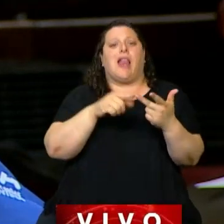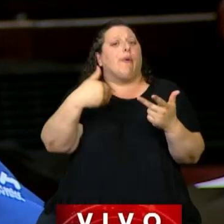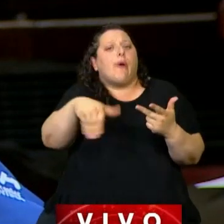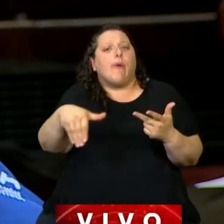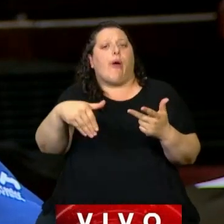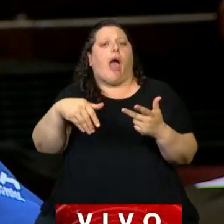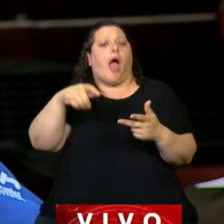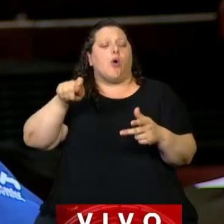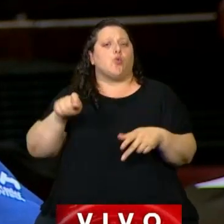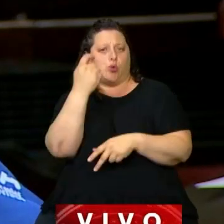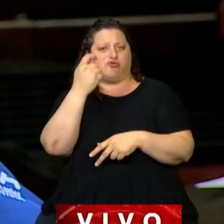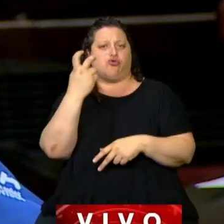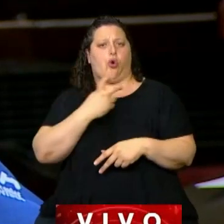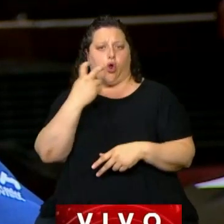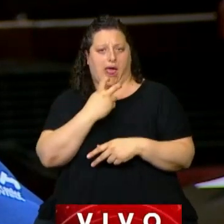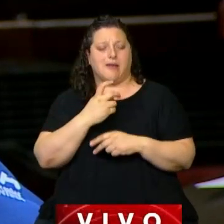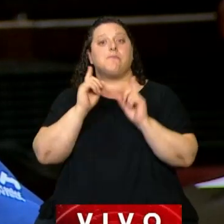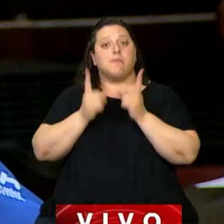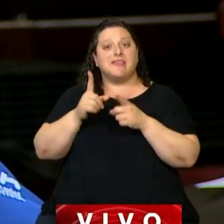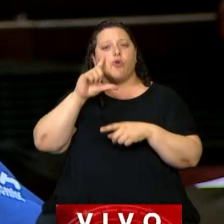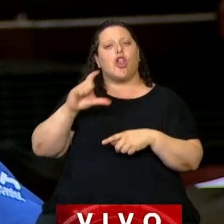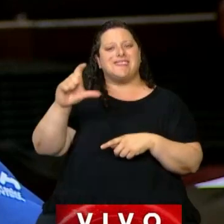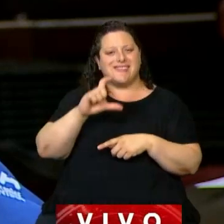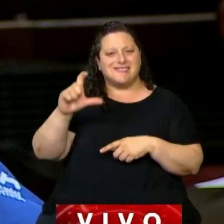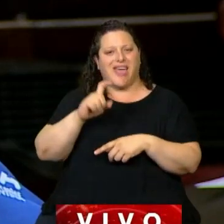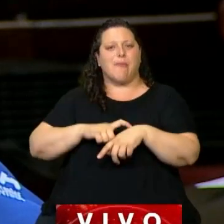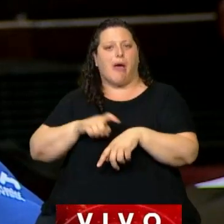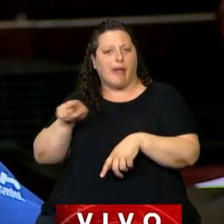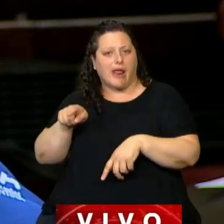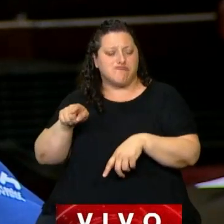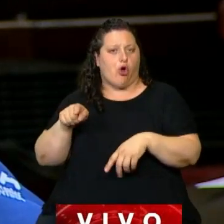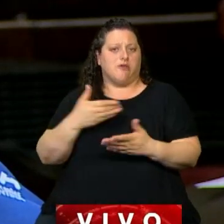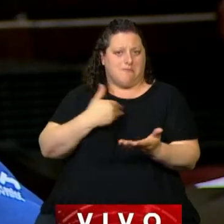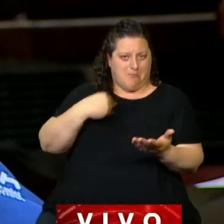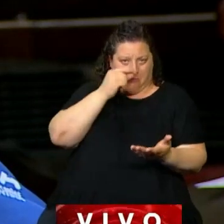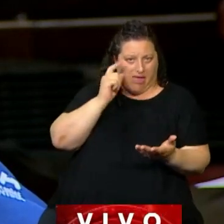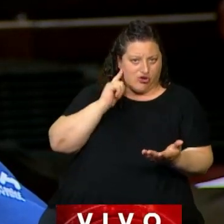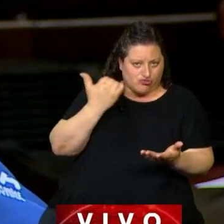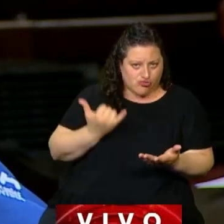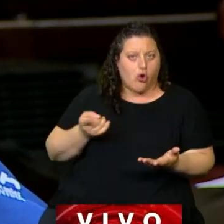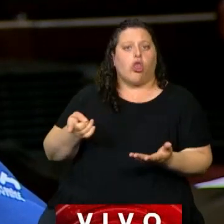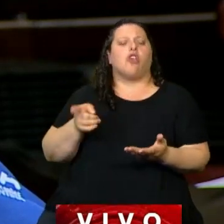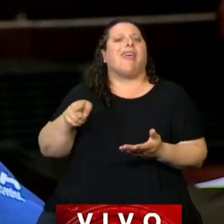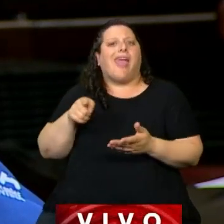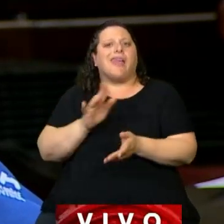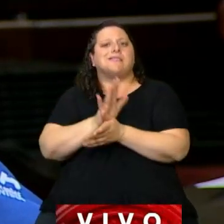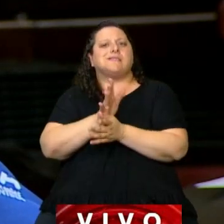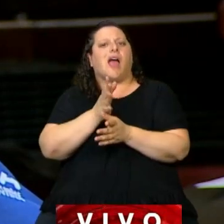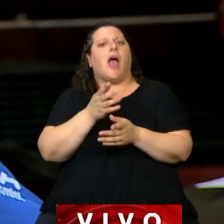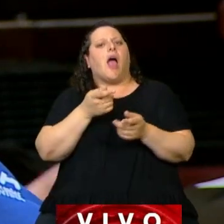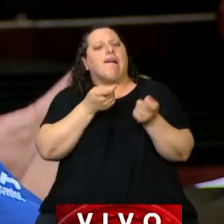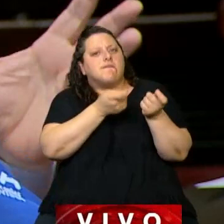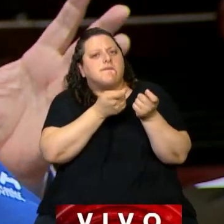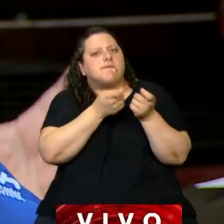oral. La licenciada Mabel Remón, hija de sordos, como dije, ¿qué hizo? Le convenció al